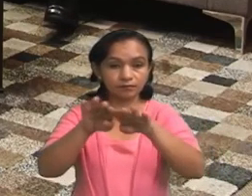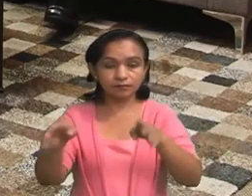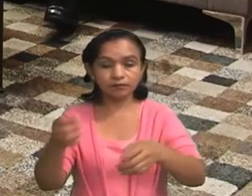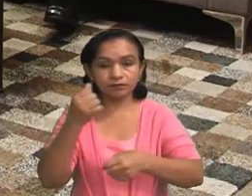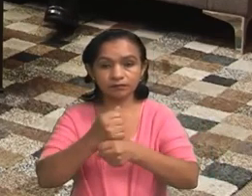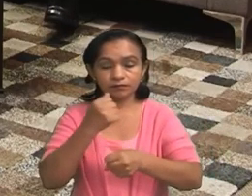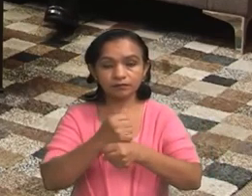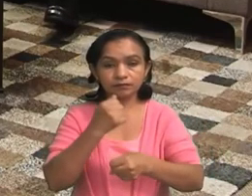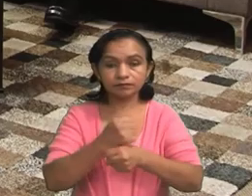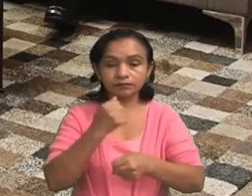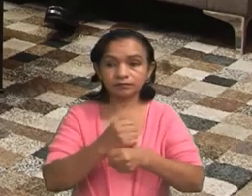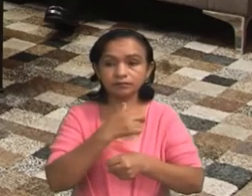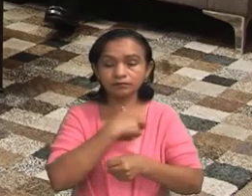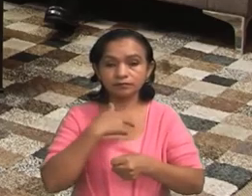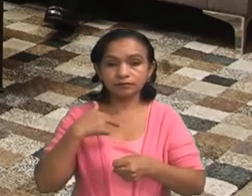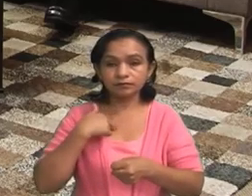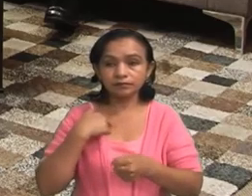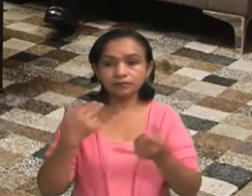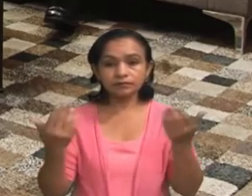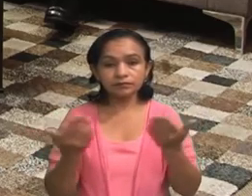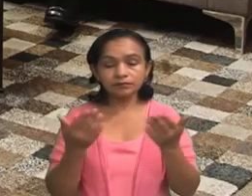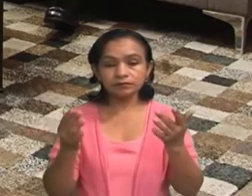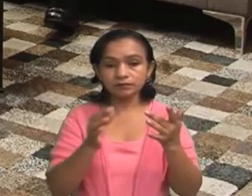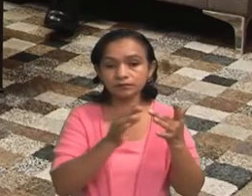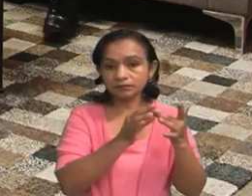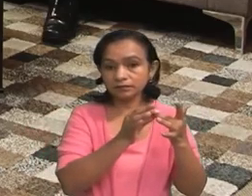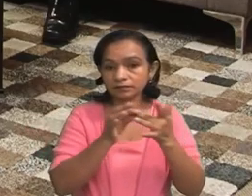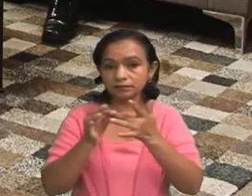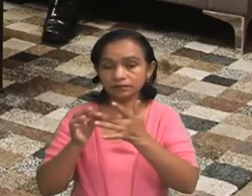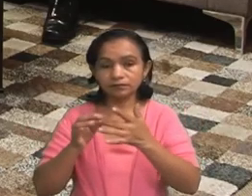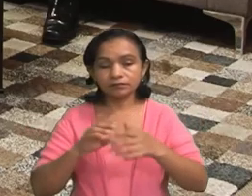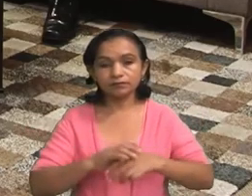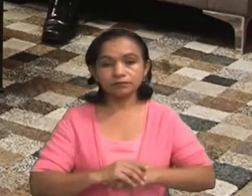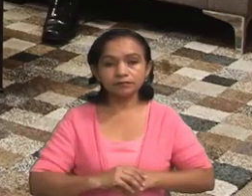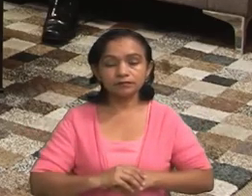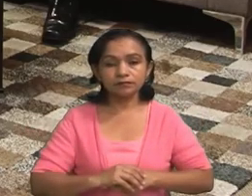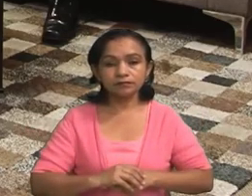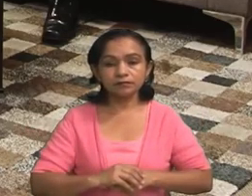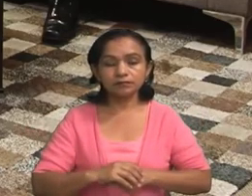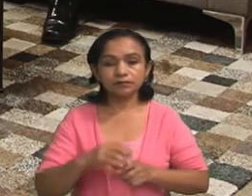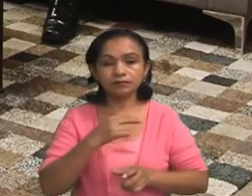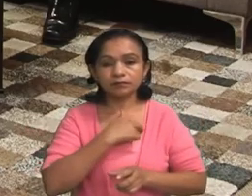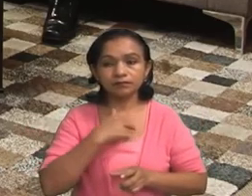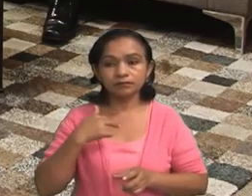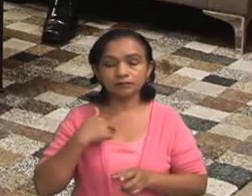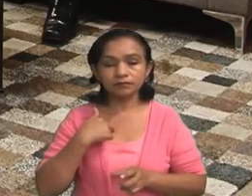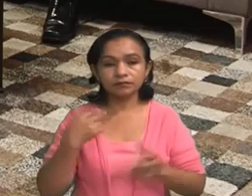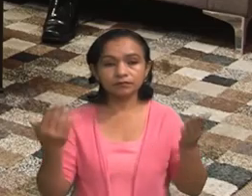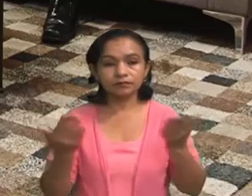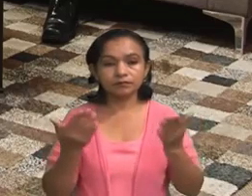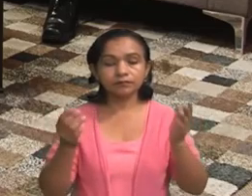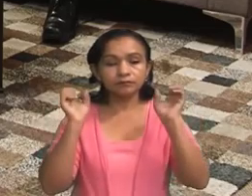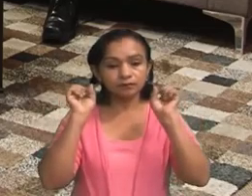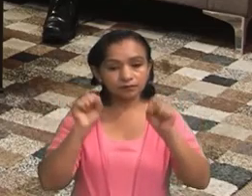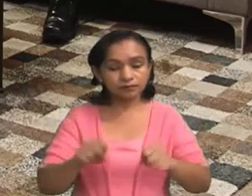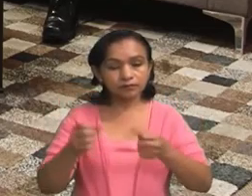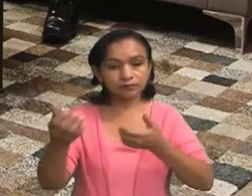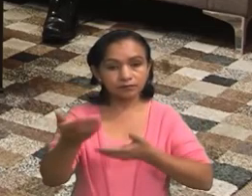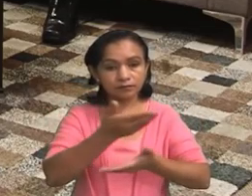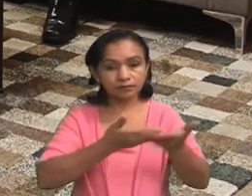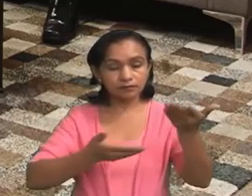las cuales se está específicamente derivada para poder